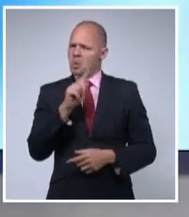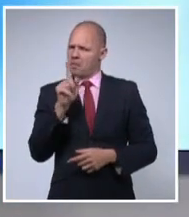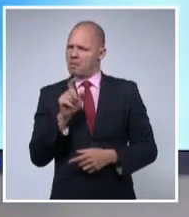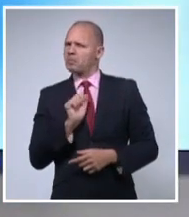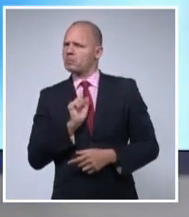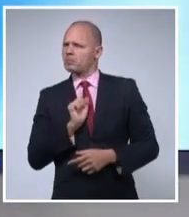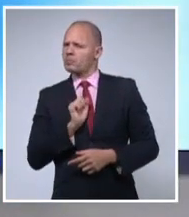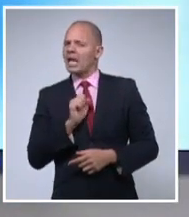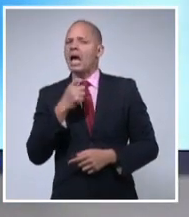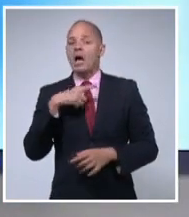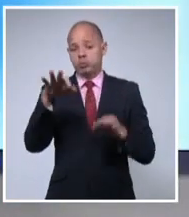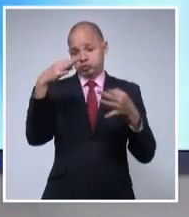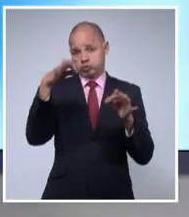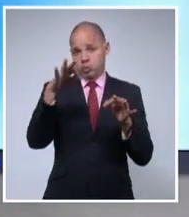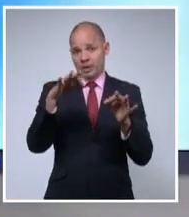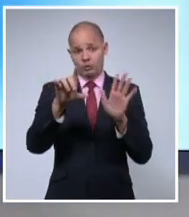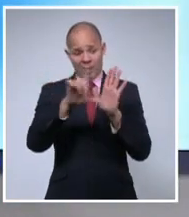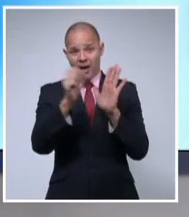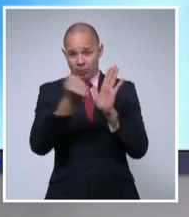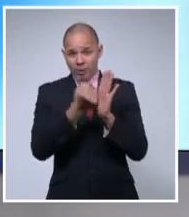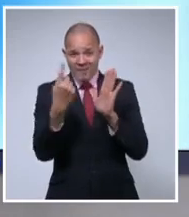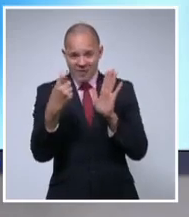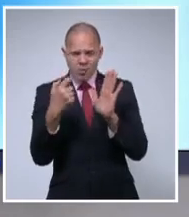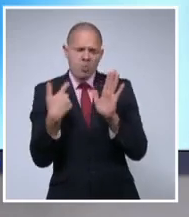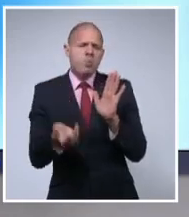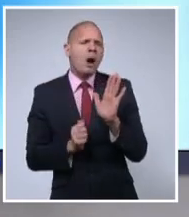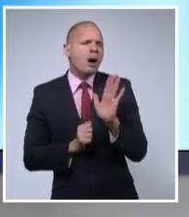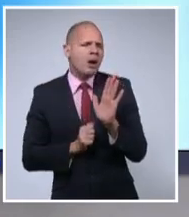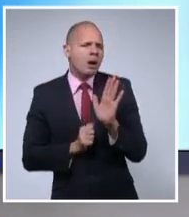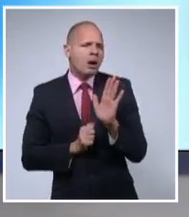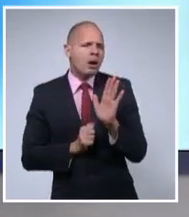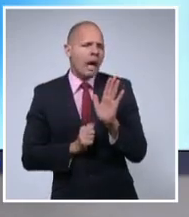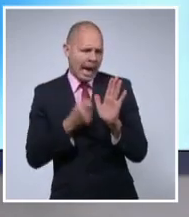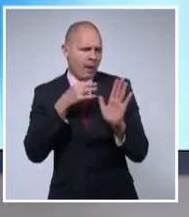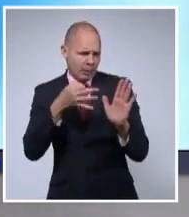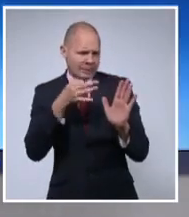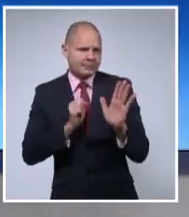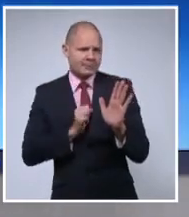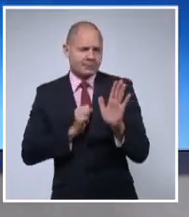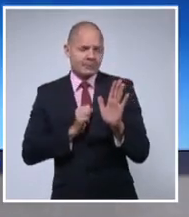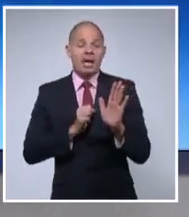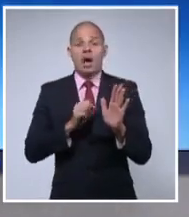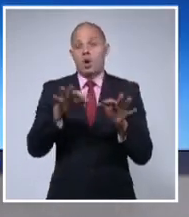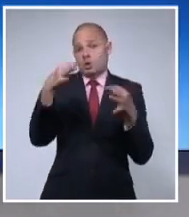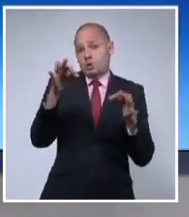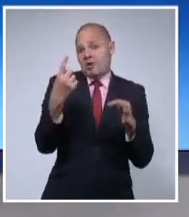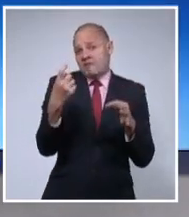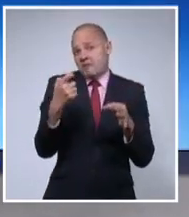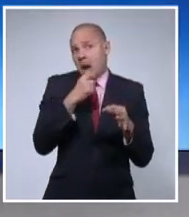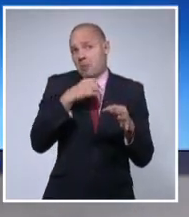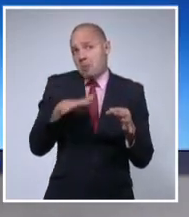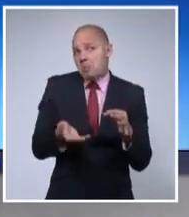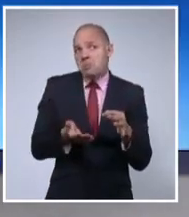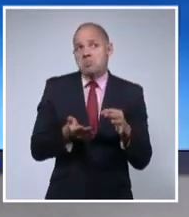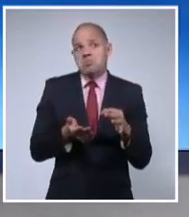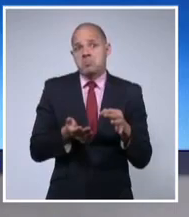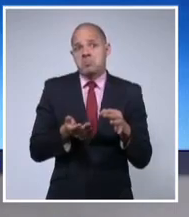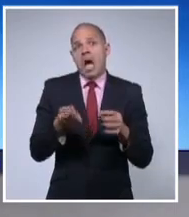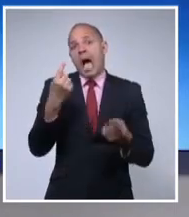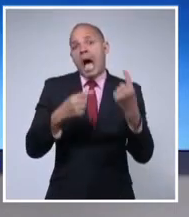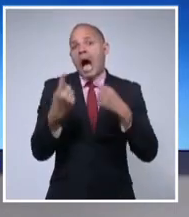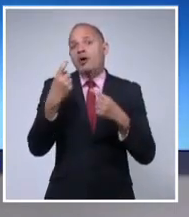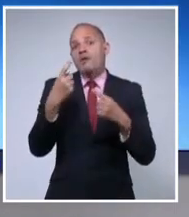se legalizan? Es la primera pregunta que habría que hacerse. Respuesta, son aquellos documentos que necesitamos para que surtan efectos en